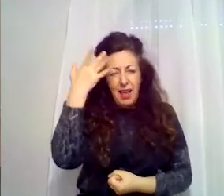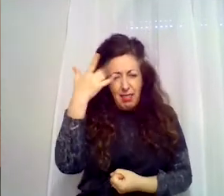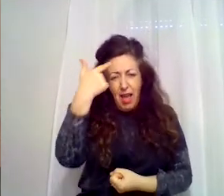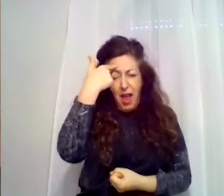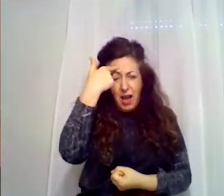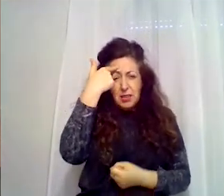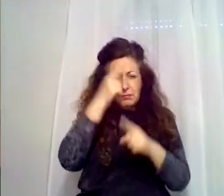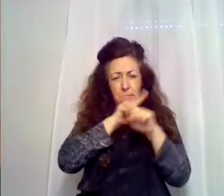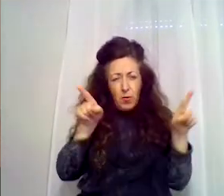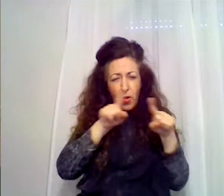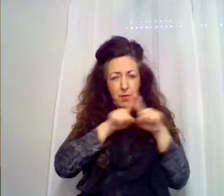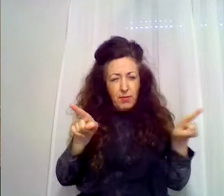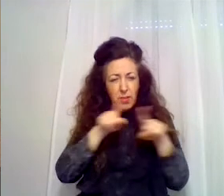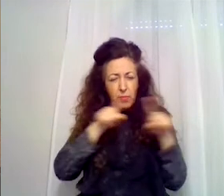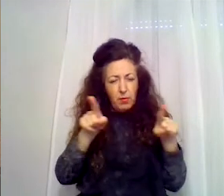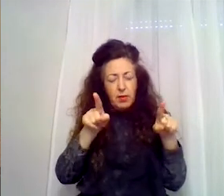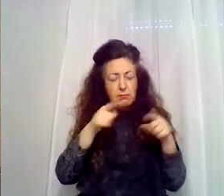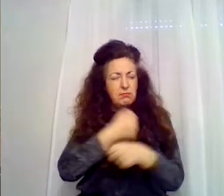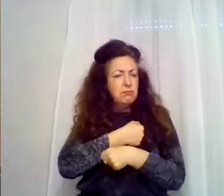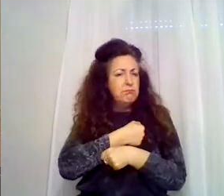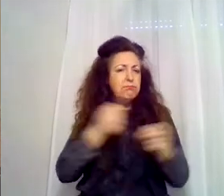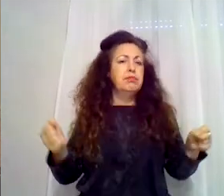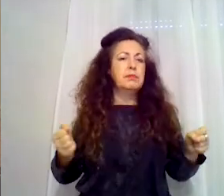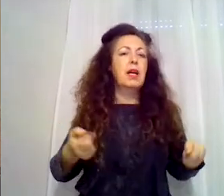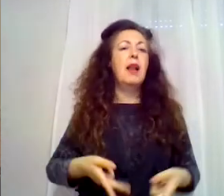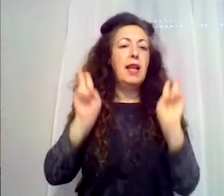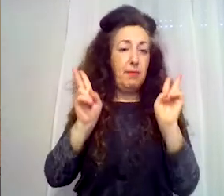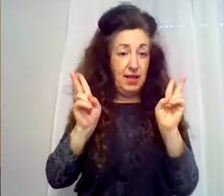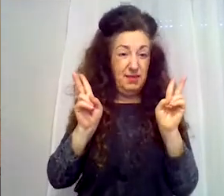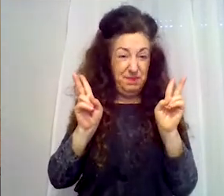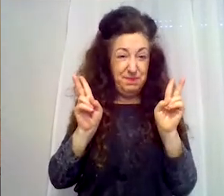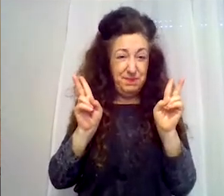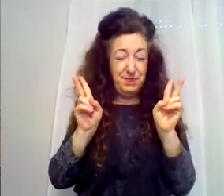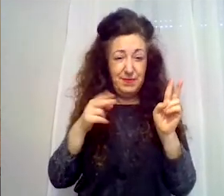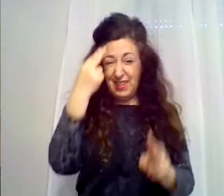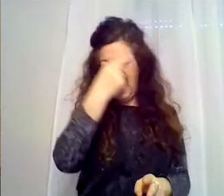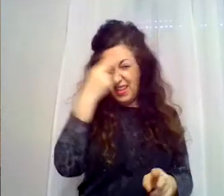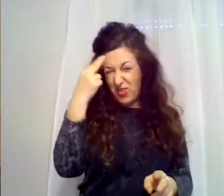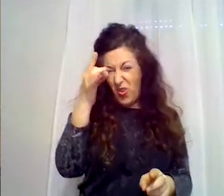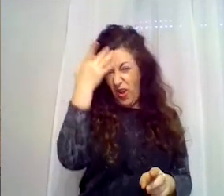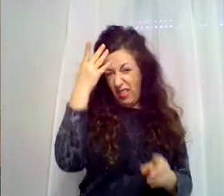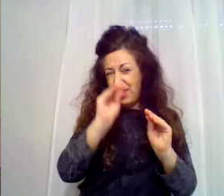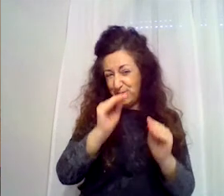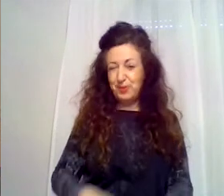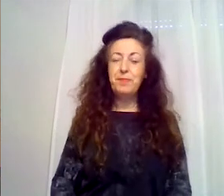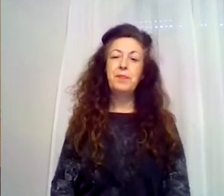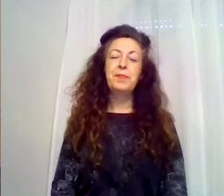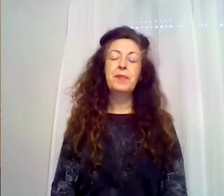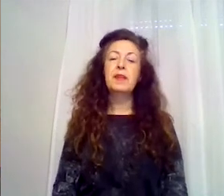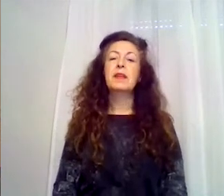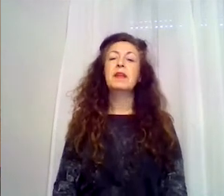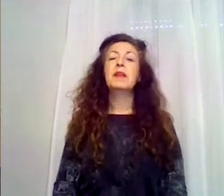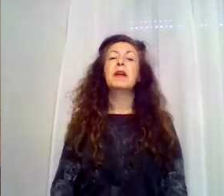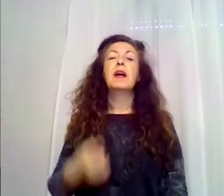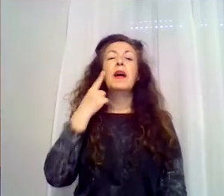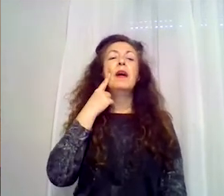Marco el Epicúreo, ¿no?, de Walter Pater, si no recuerdo mal. Es decir, el epicureísmo vuelve a aparecer como un elemento positivo